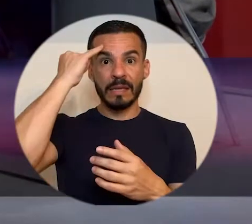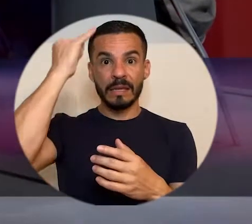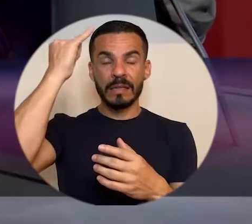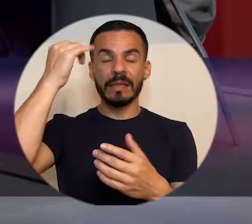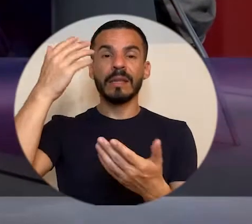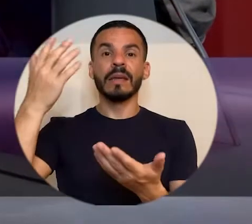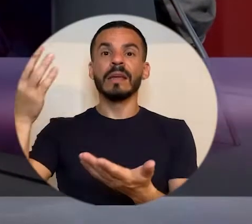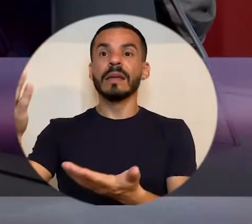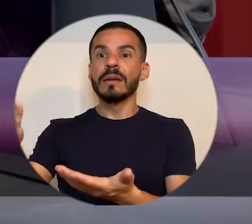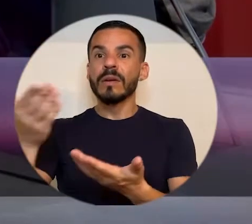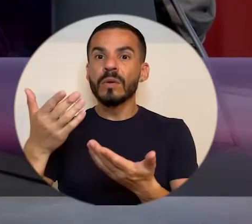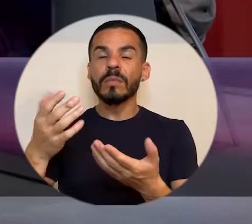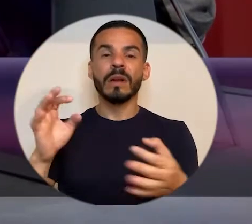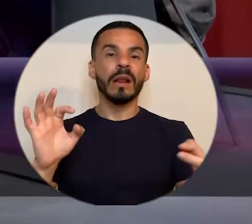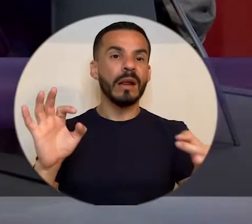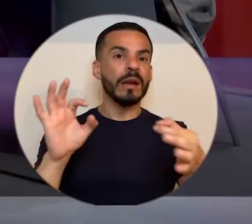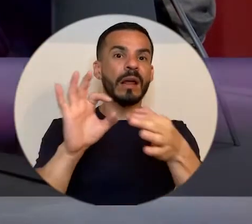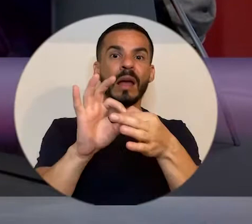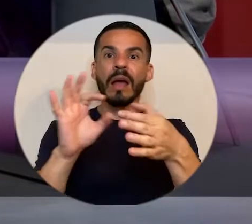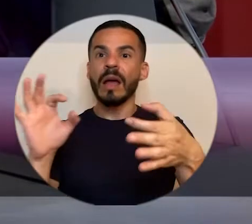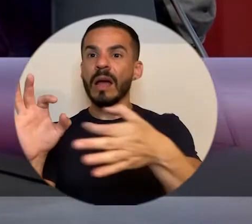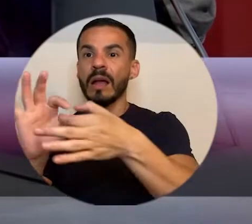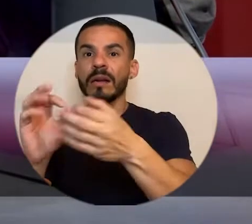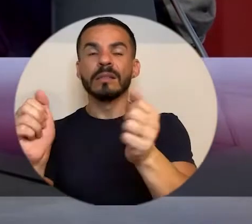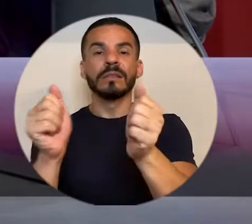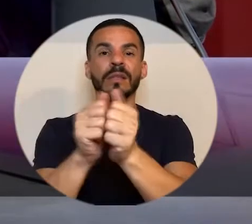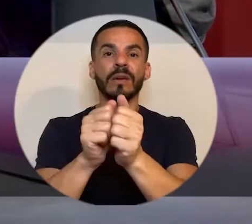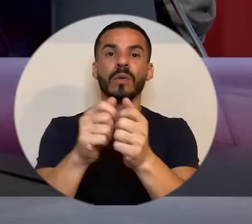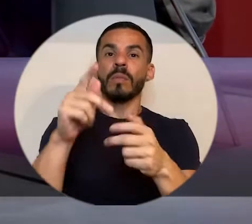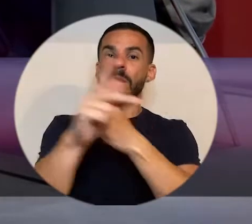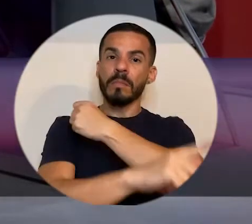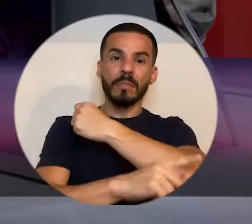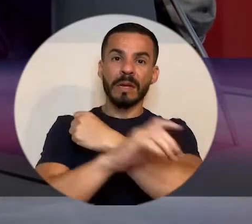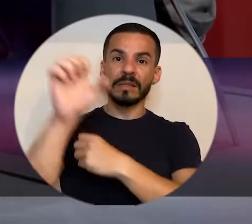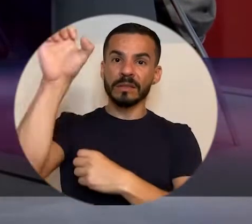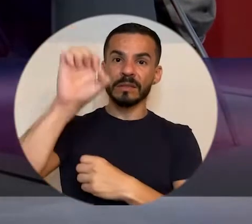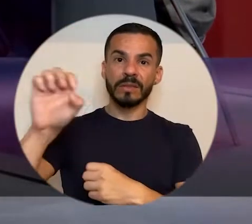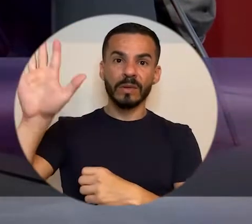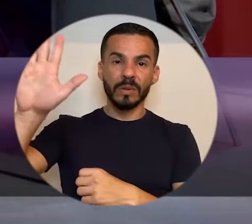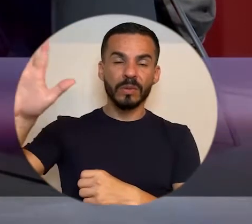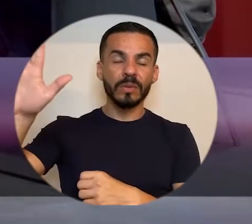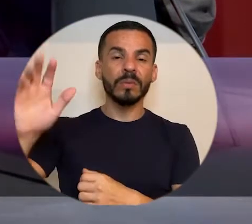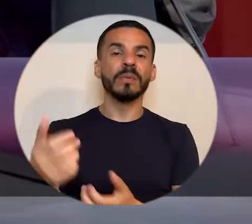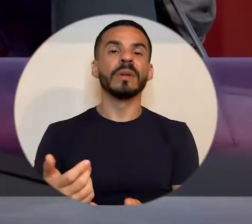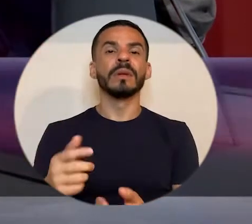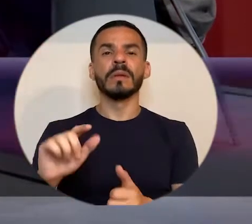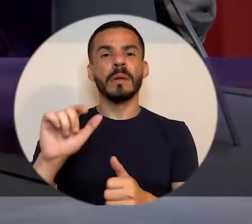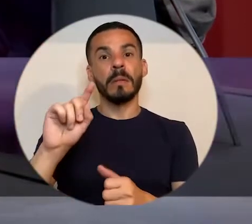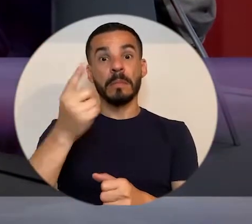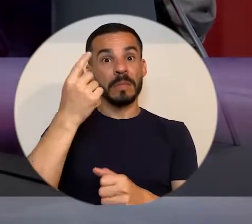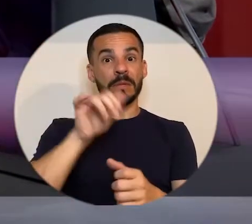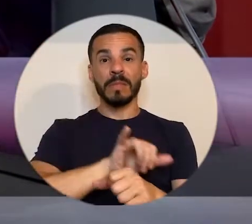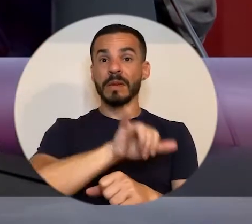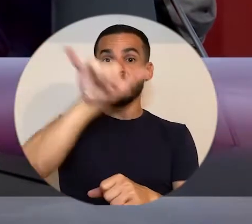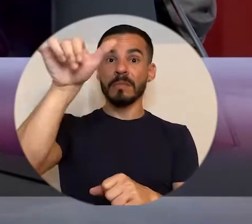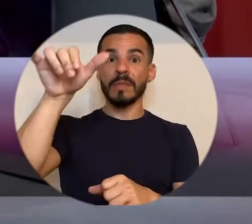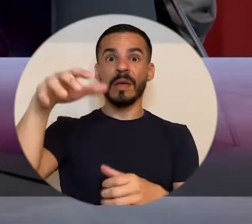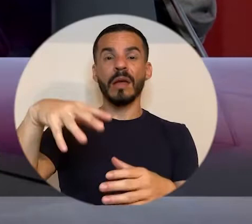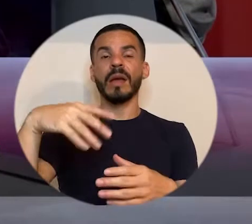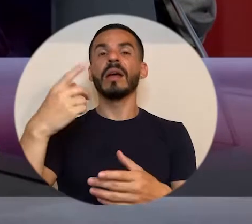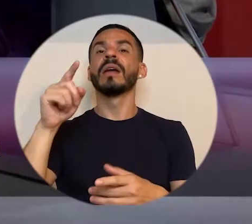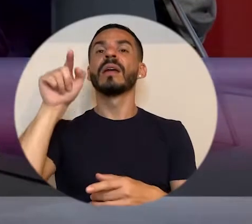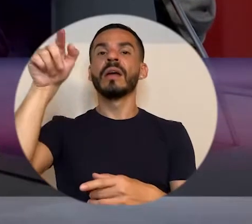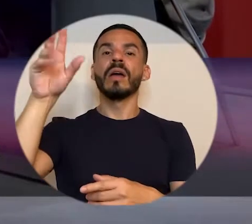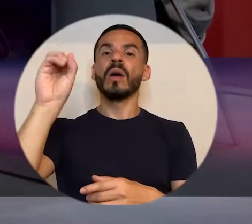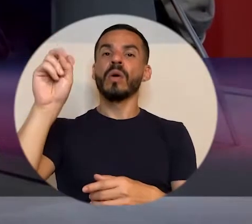la idea de recuperar alianzas con los europeos, el primer viaje al exterior